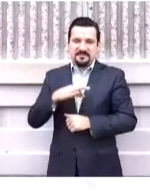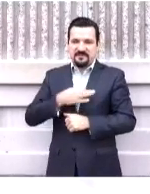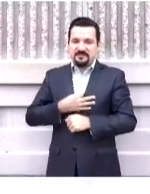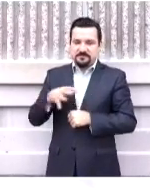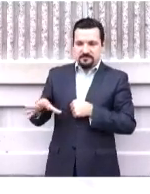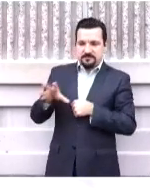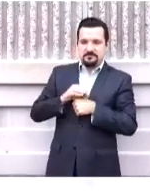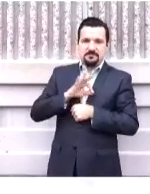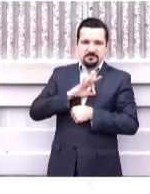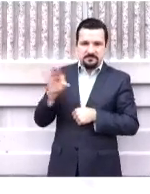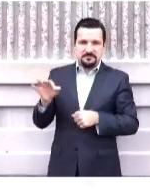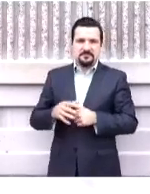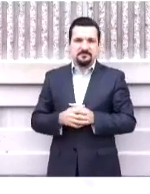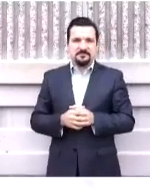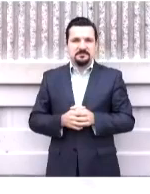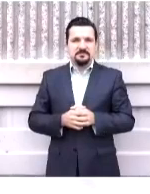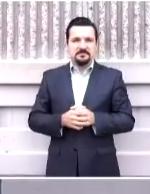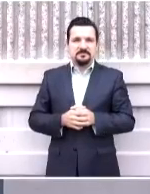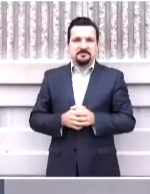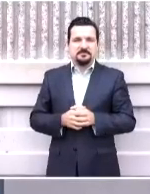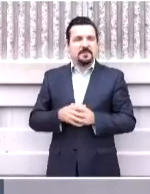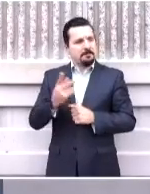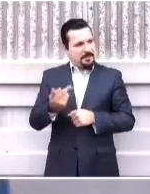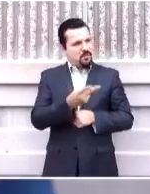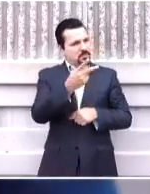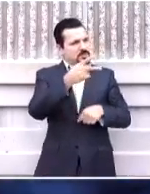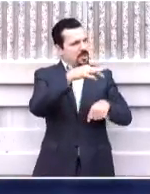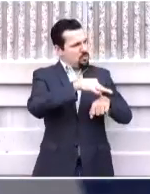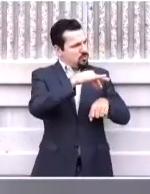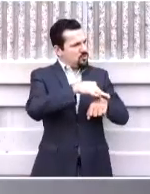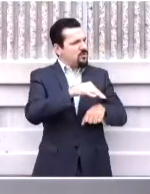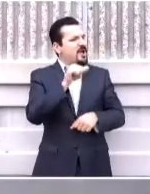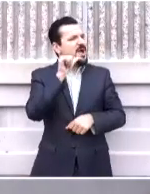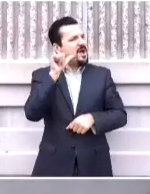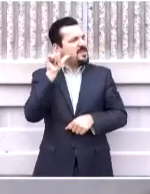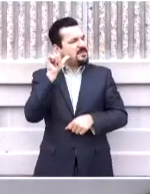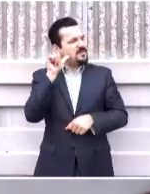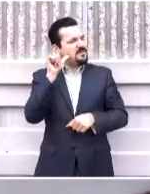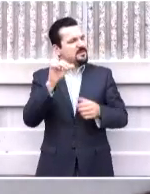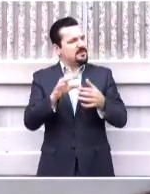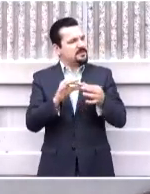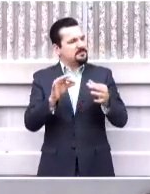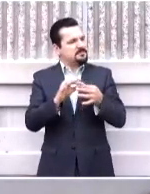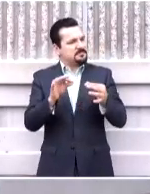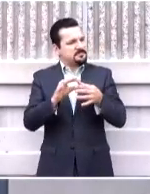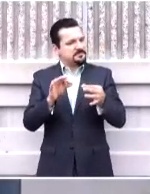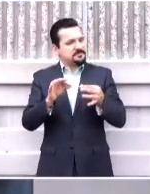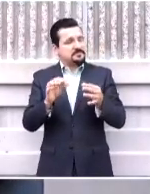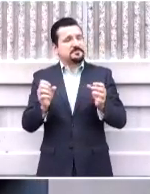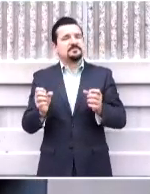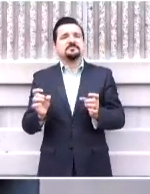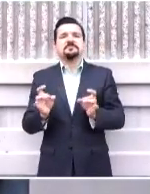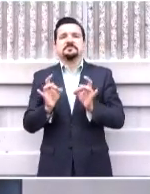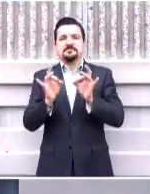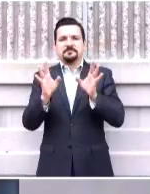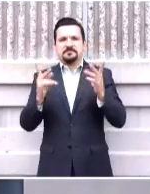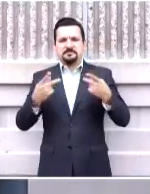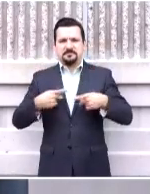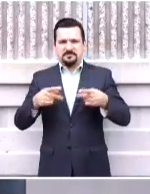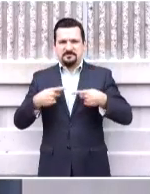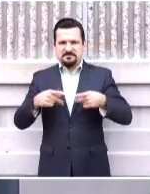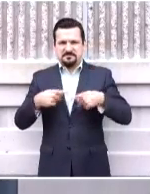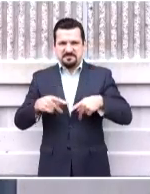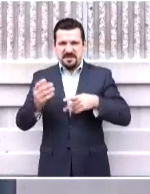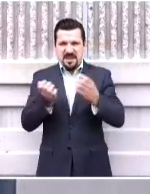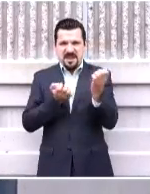infección. Doctor, buenos días. Buen día. Ayer se manejó que se iba a multar a las personas que se viera